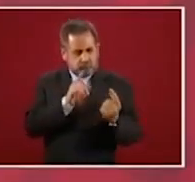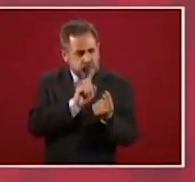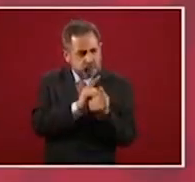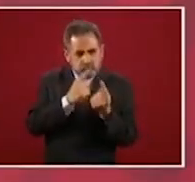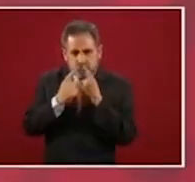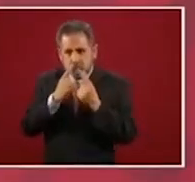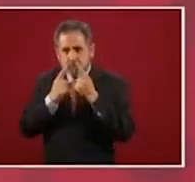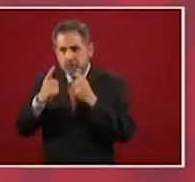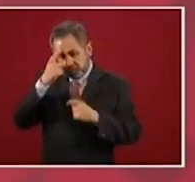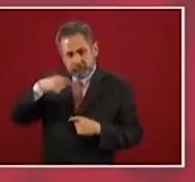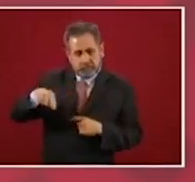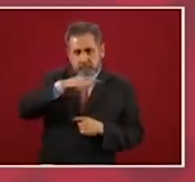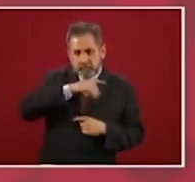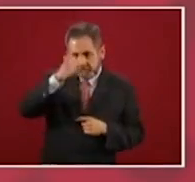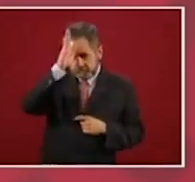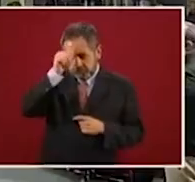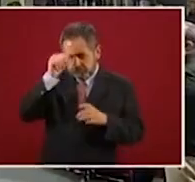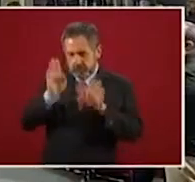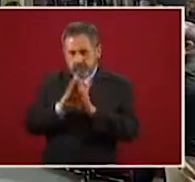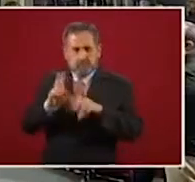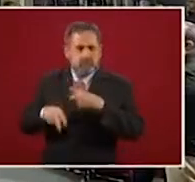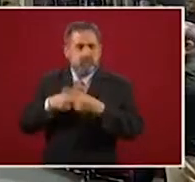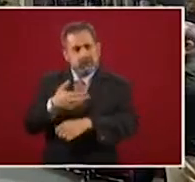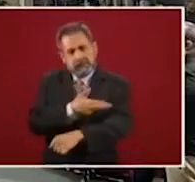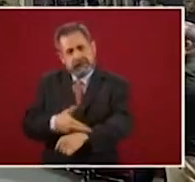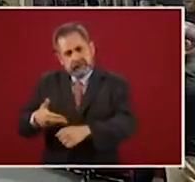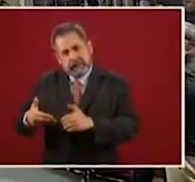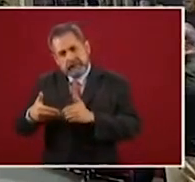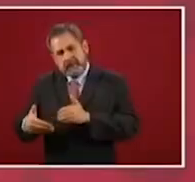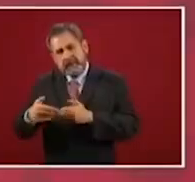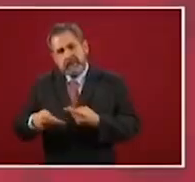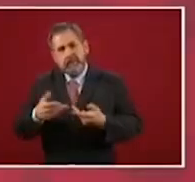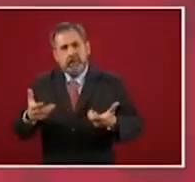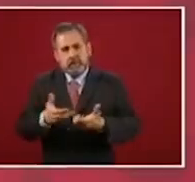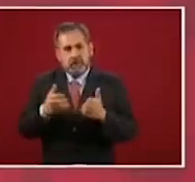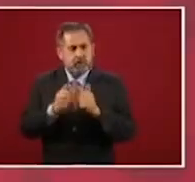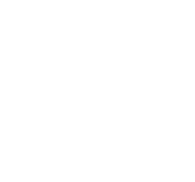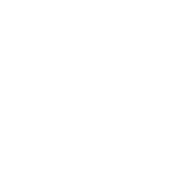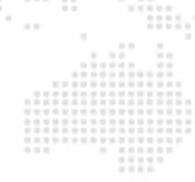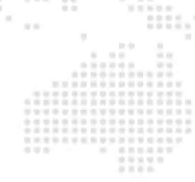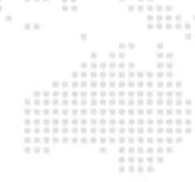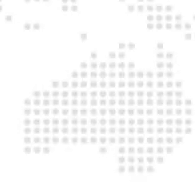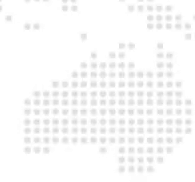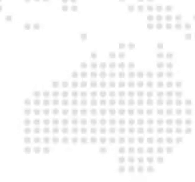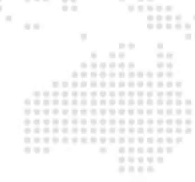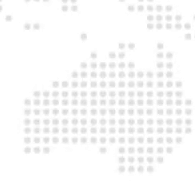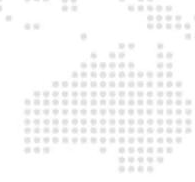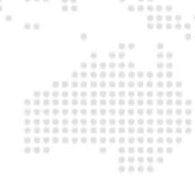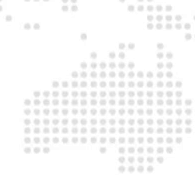para ponernos de acuerdo en los trabajos que estamos llevando a cabo de manera conjunta.